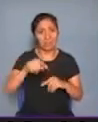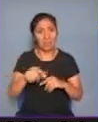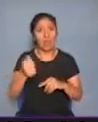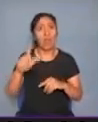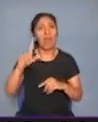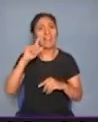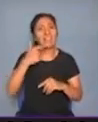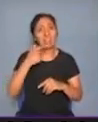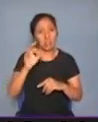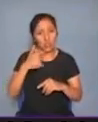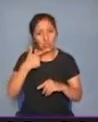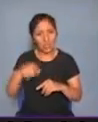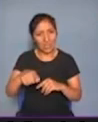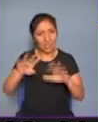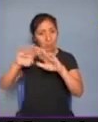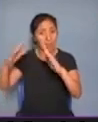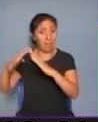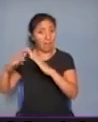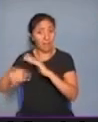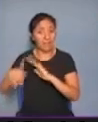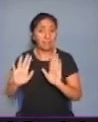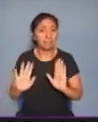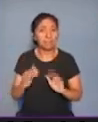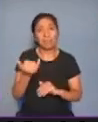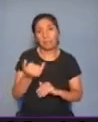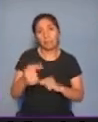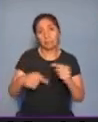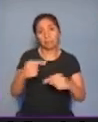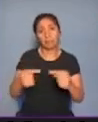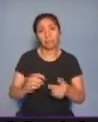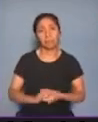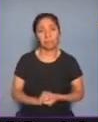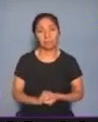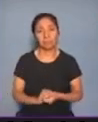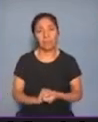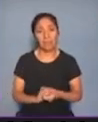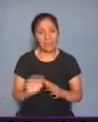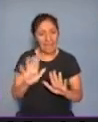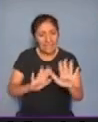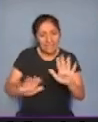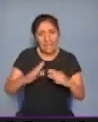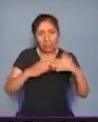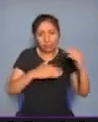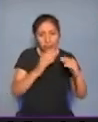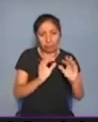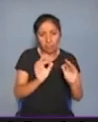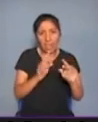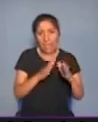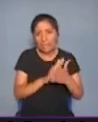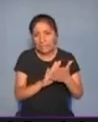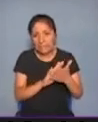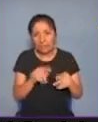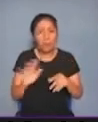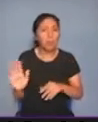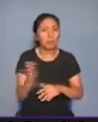no estaba era una casa y y bueno tenemos que eh poner en condiciones para que sea una institución como la de